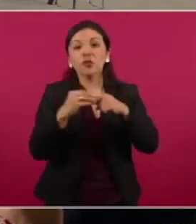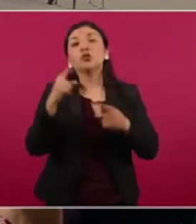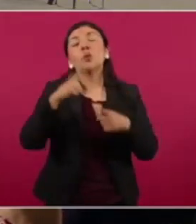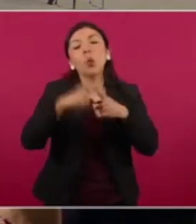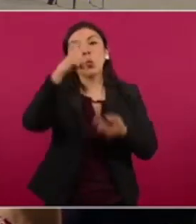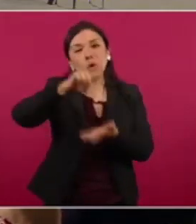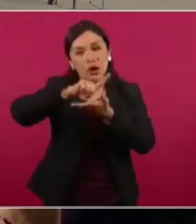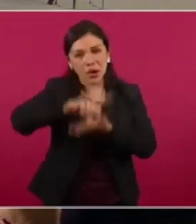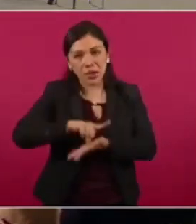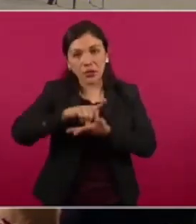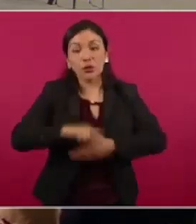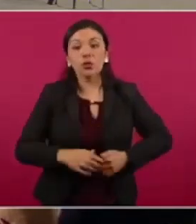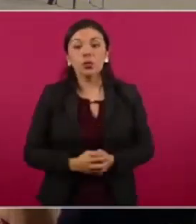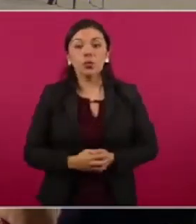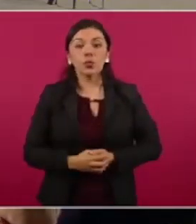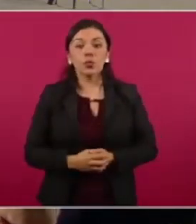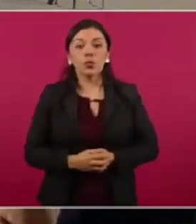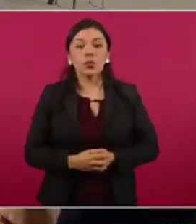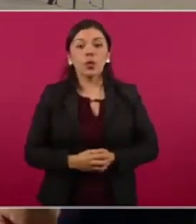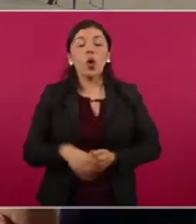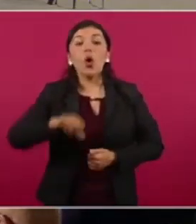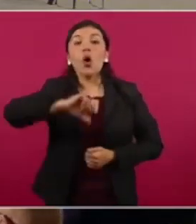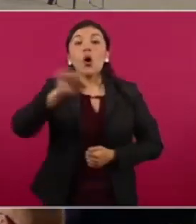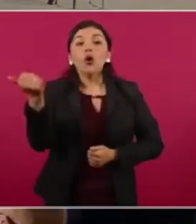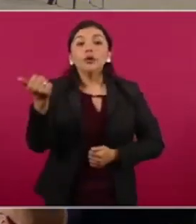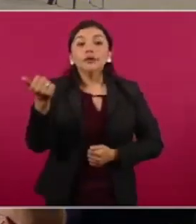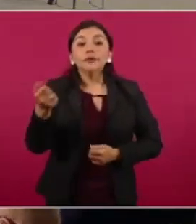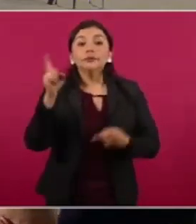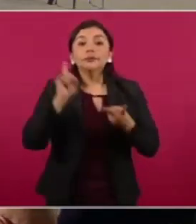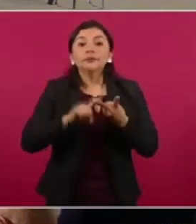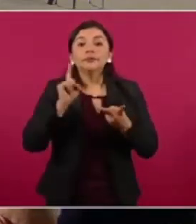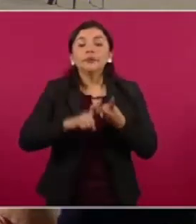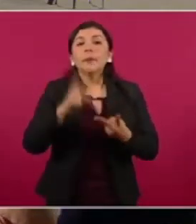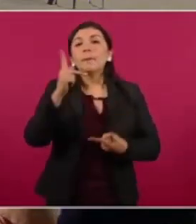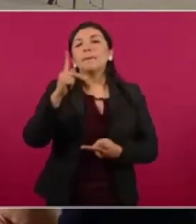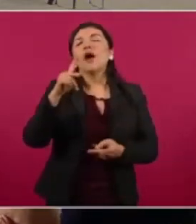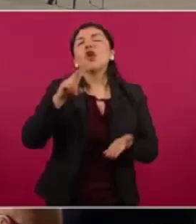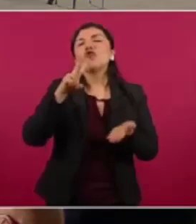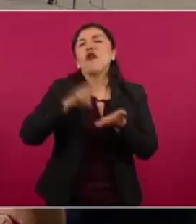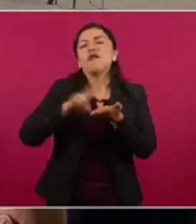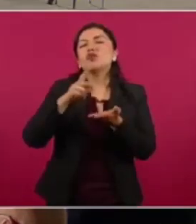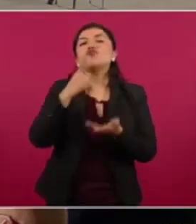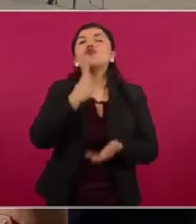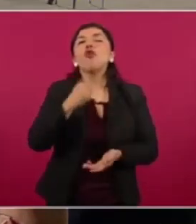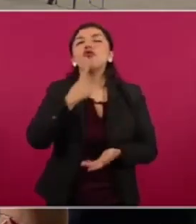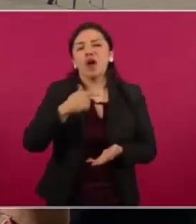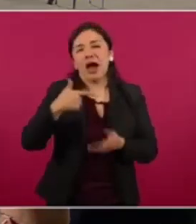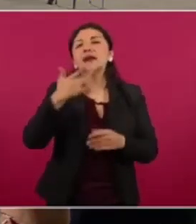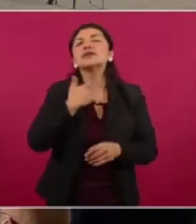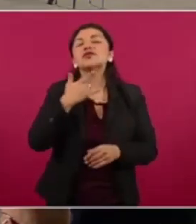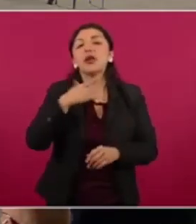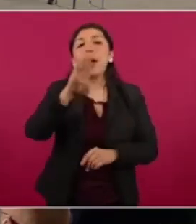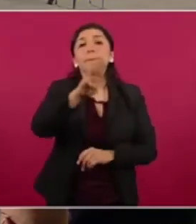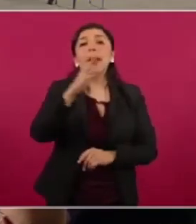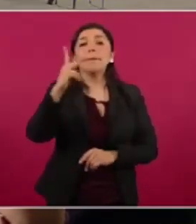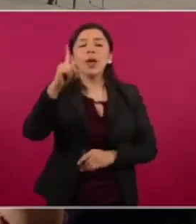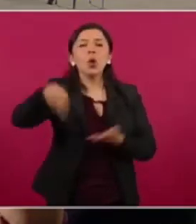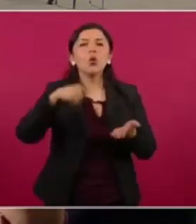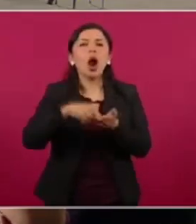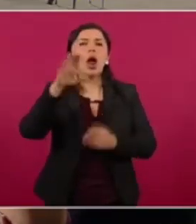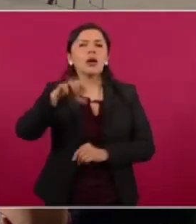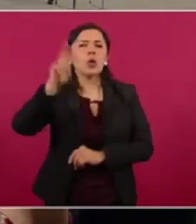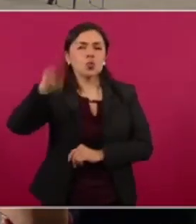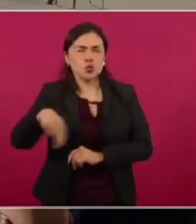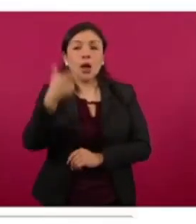litro. Vamos ahora con la gasolina premium. Tenemos BP en Cancún, Quintana Roo, con un precio